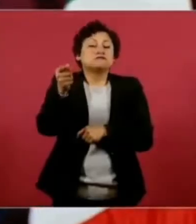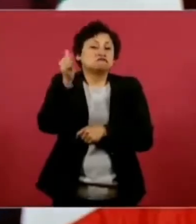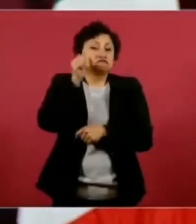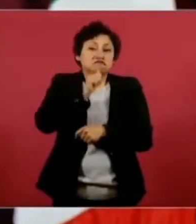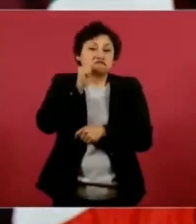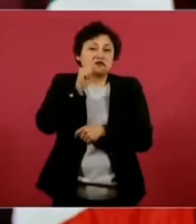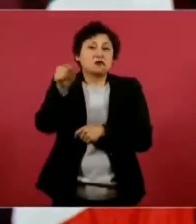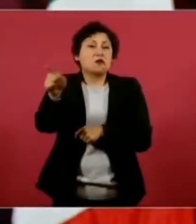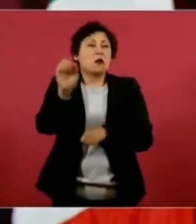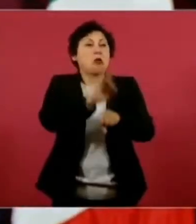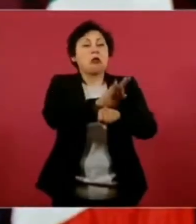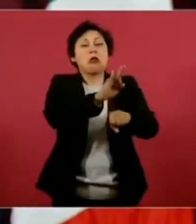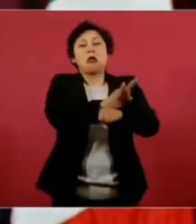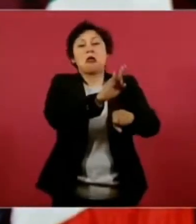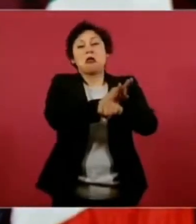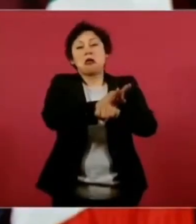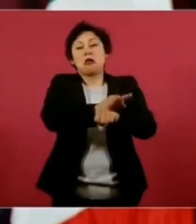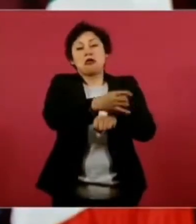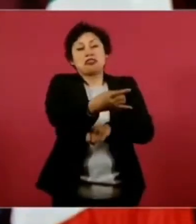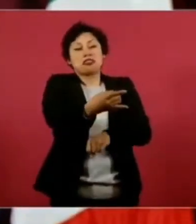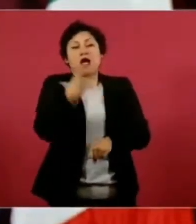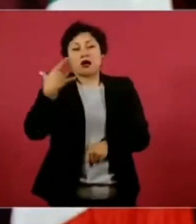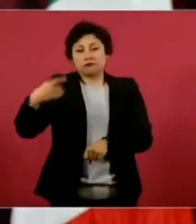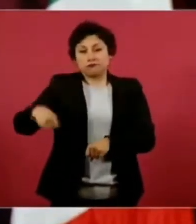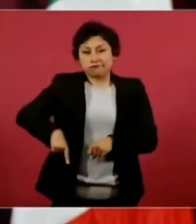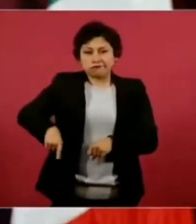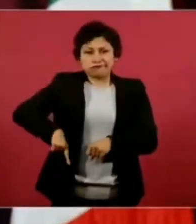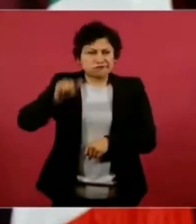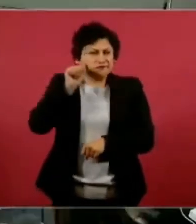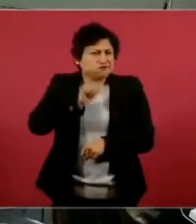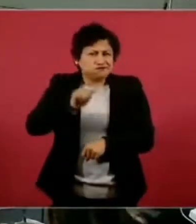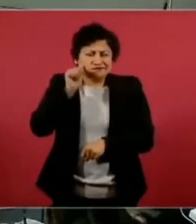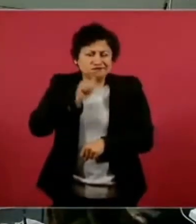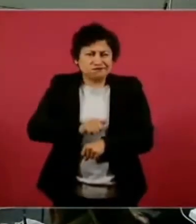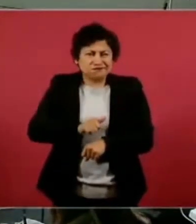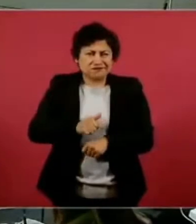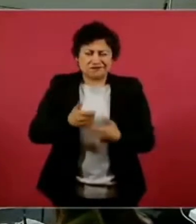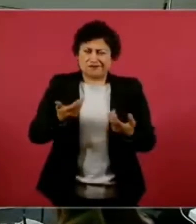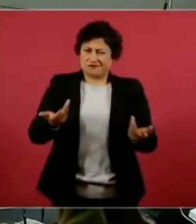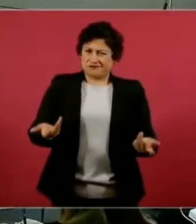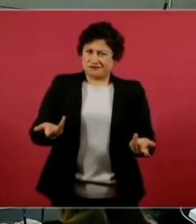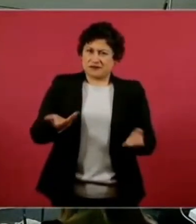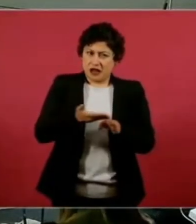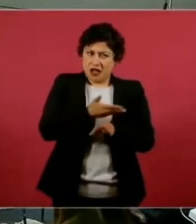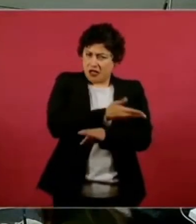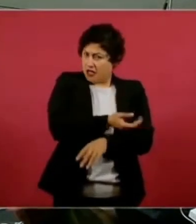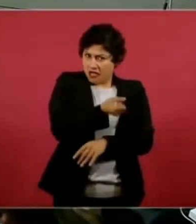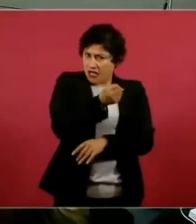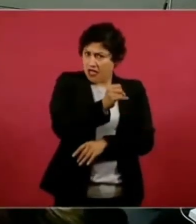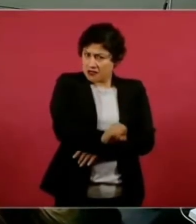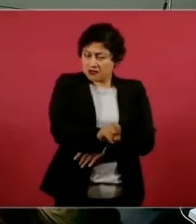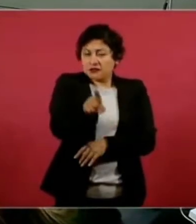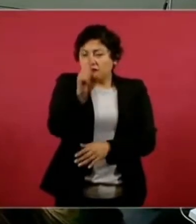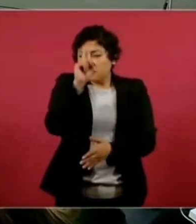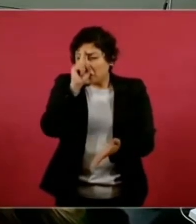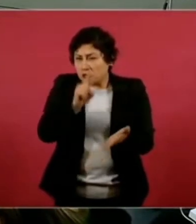las empresas. ¿Ustedes creen que con esas empresas íbamos a terminar como ya